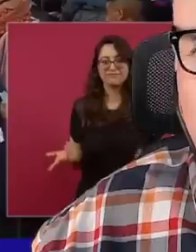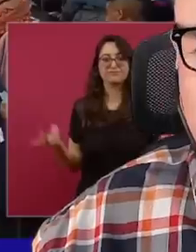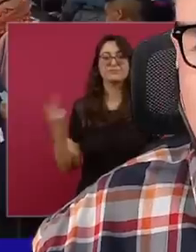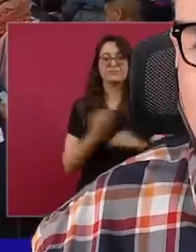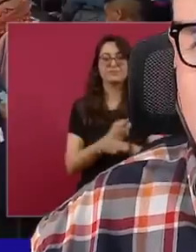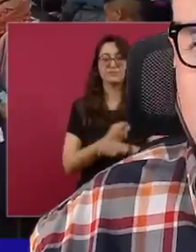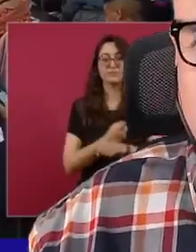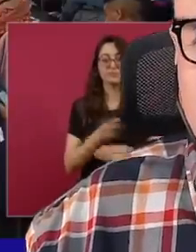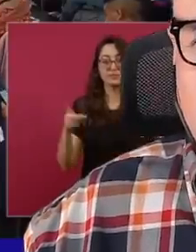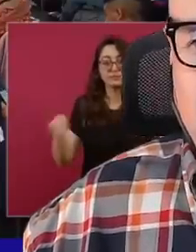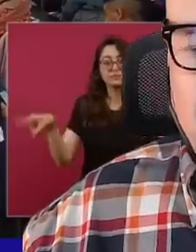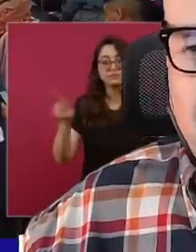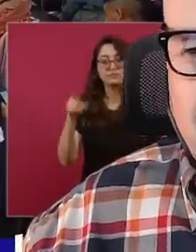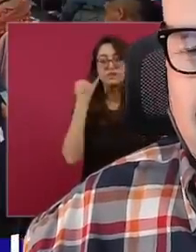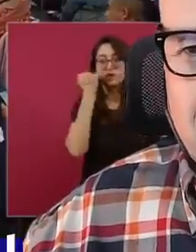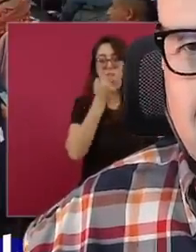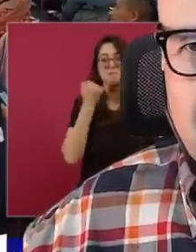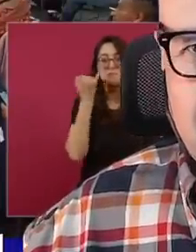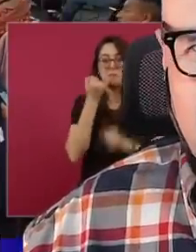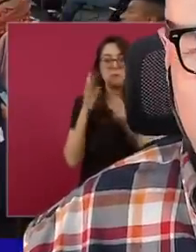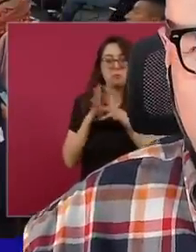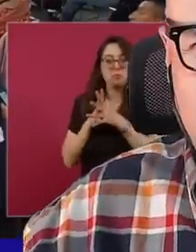dejado de hablar